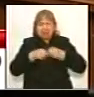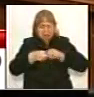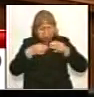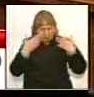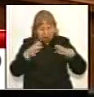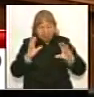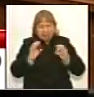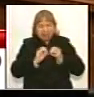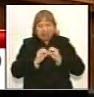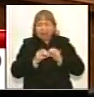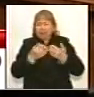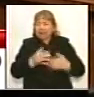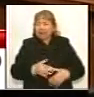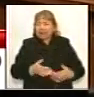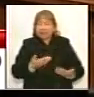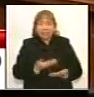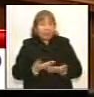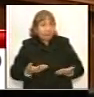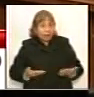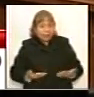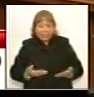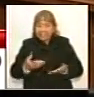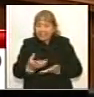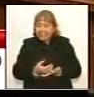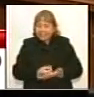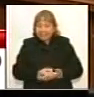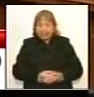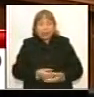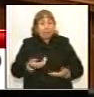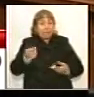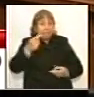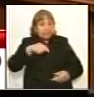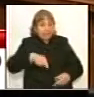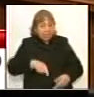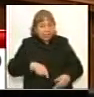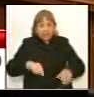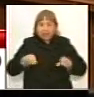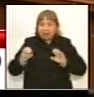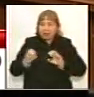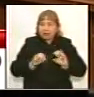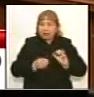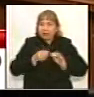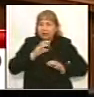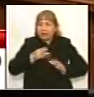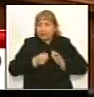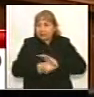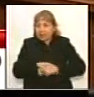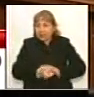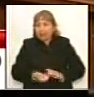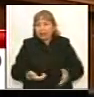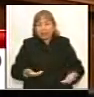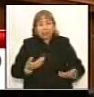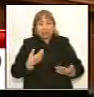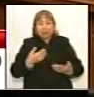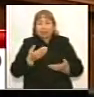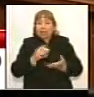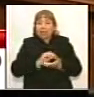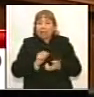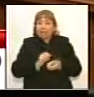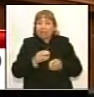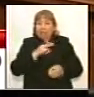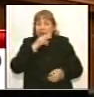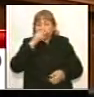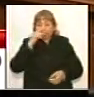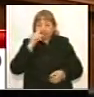regulado. Si la fuente es ilícita, es decir, viene de actividades criminales, el delito de lavado de activos está